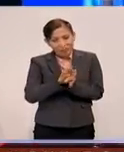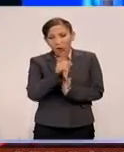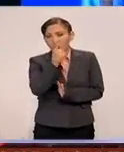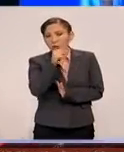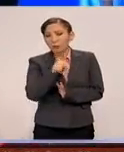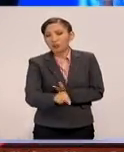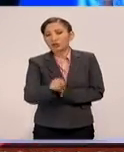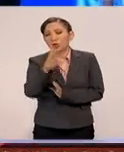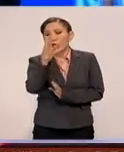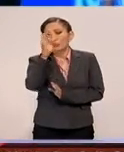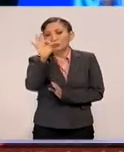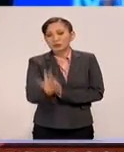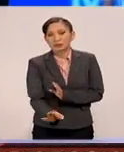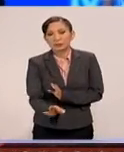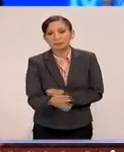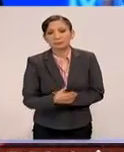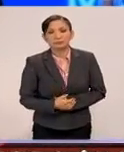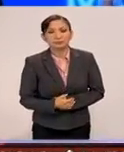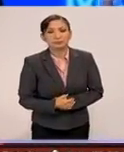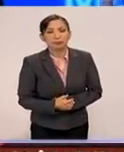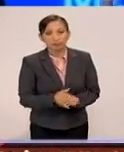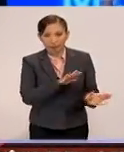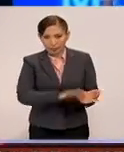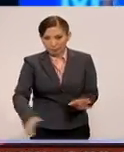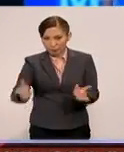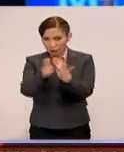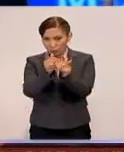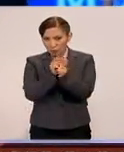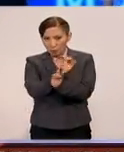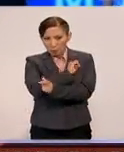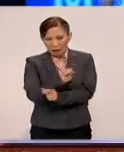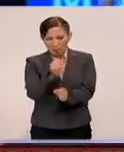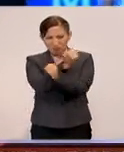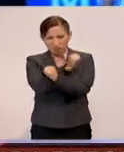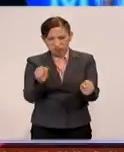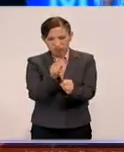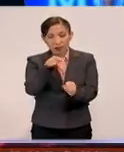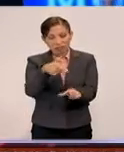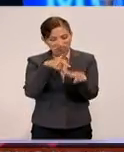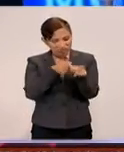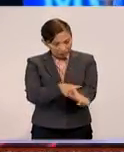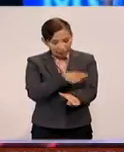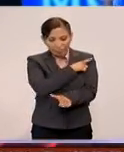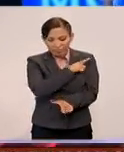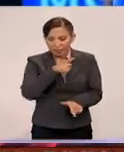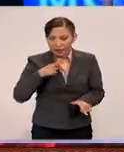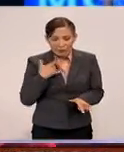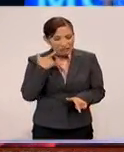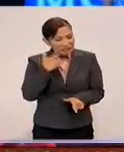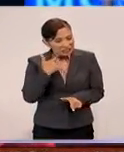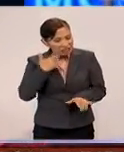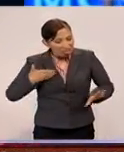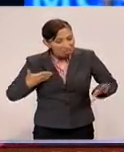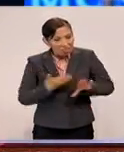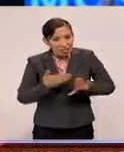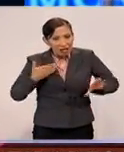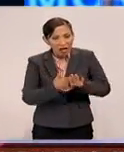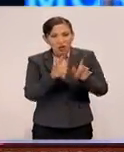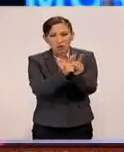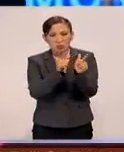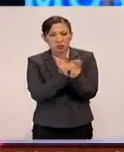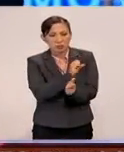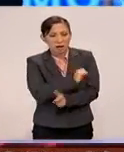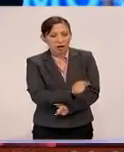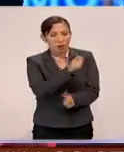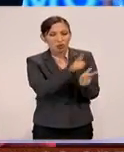de 1.4%. En cuanto al terrorismo, dijo que se deben de continuar con la lucha contra grupos